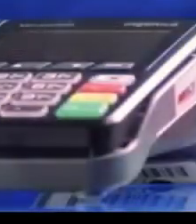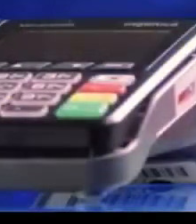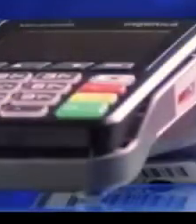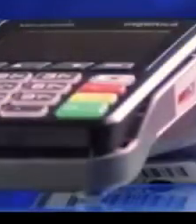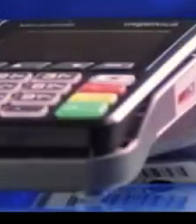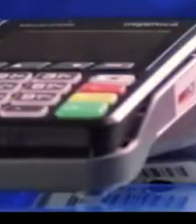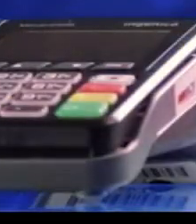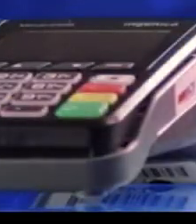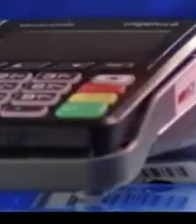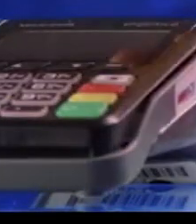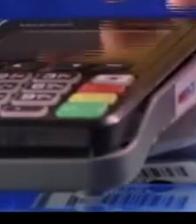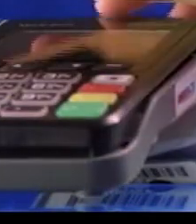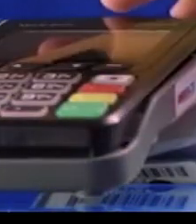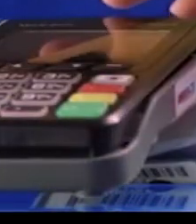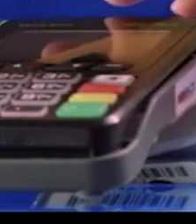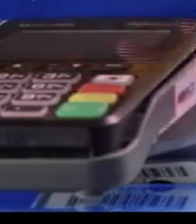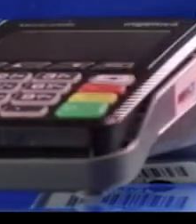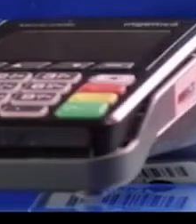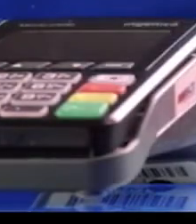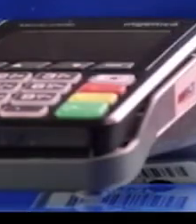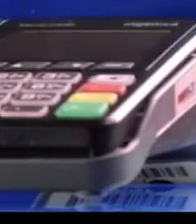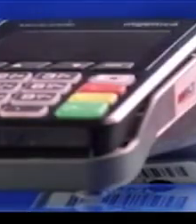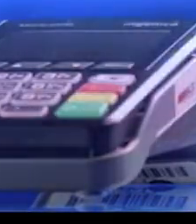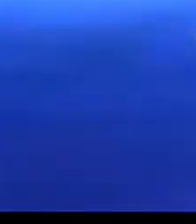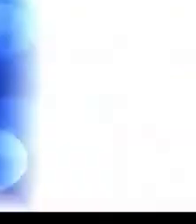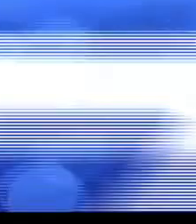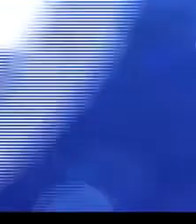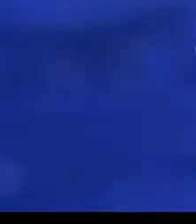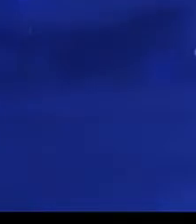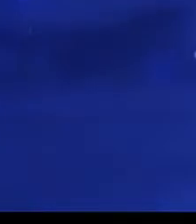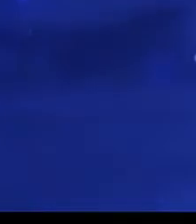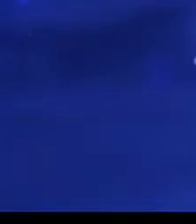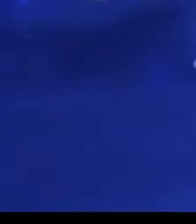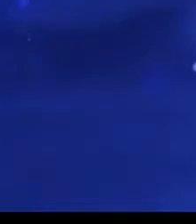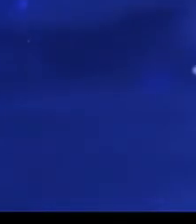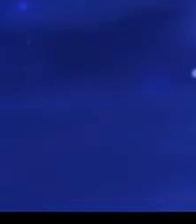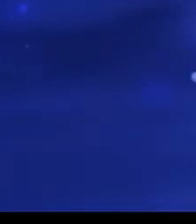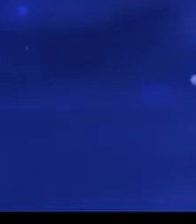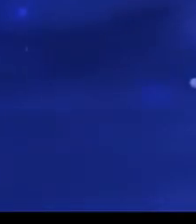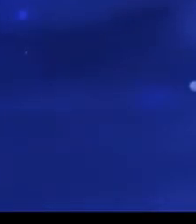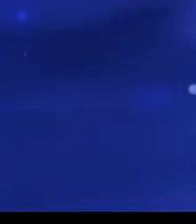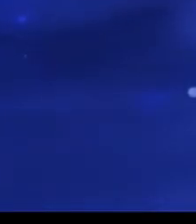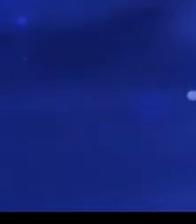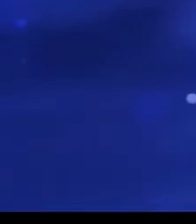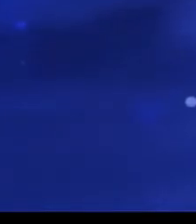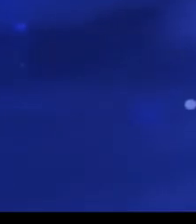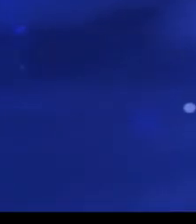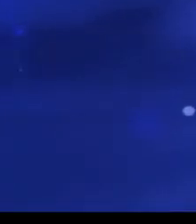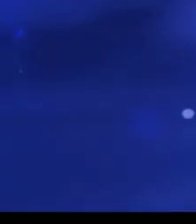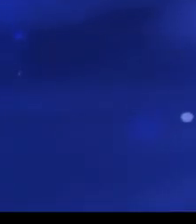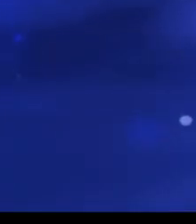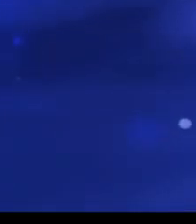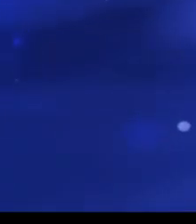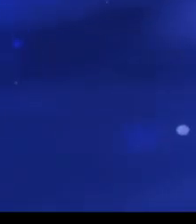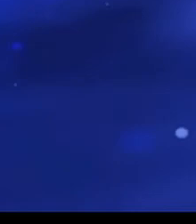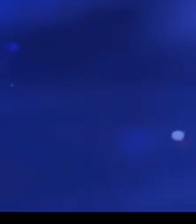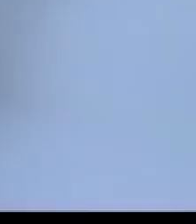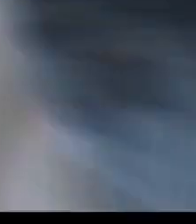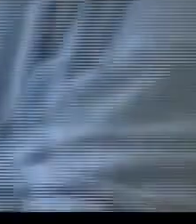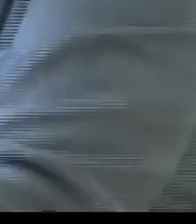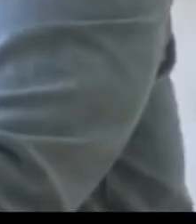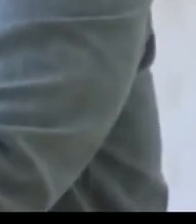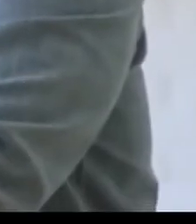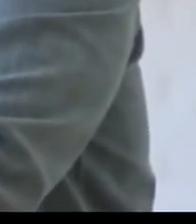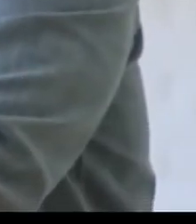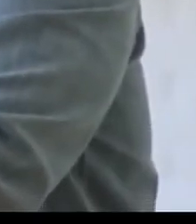de forma rápida y fácil, sin contacto. Solicítelos a través de bancobcr.com y en la app